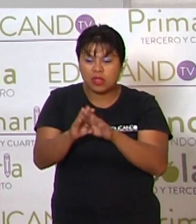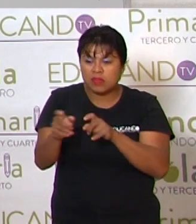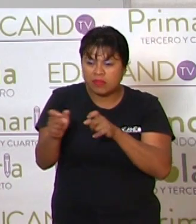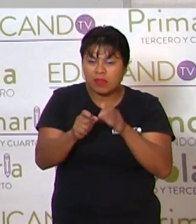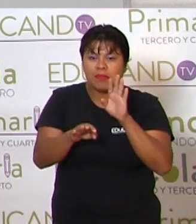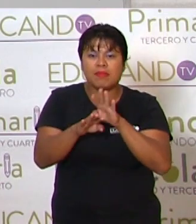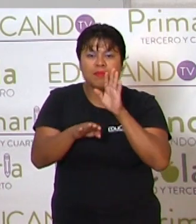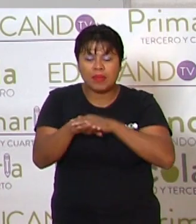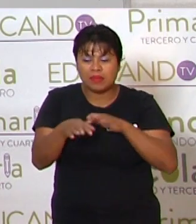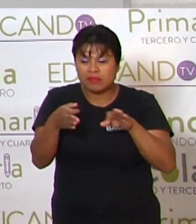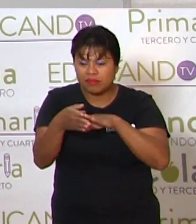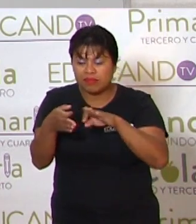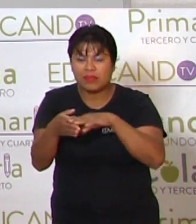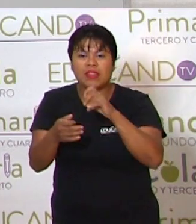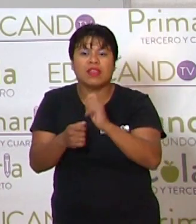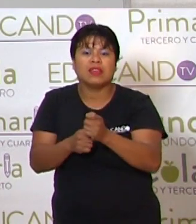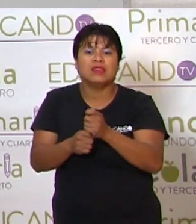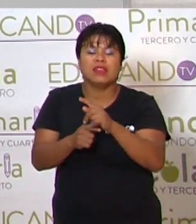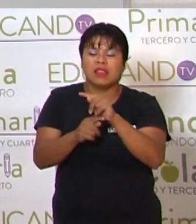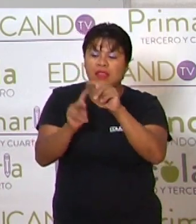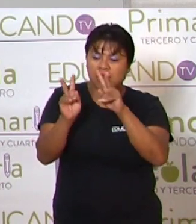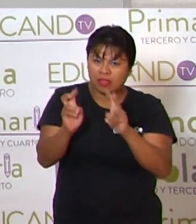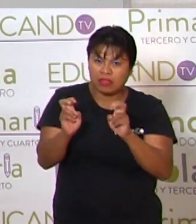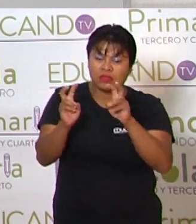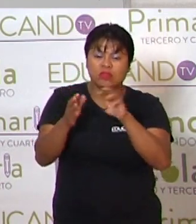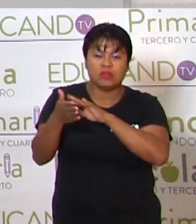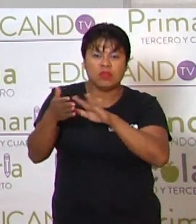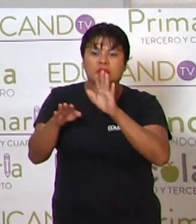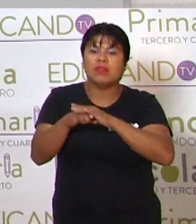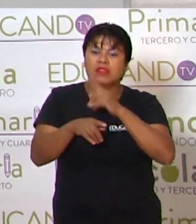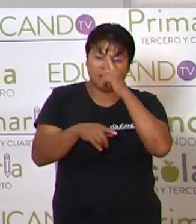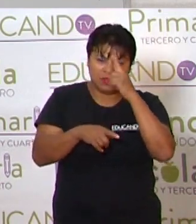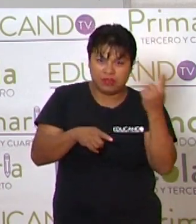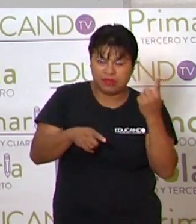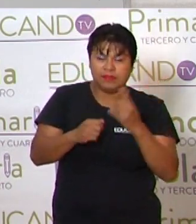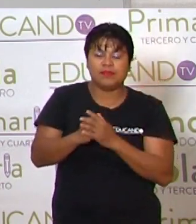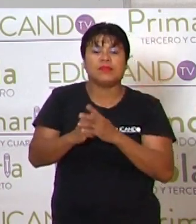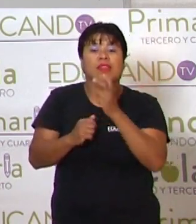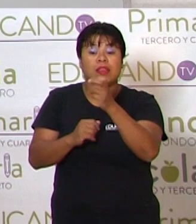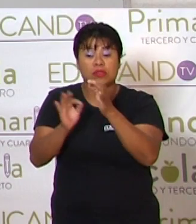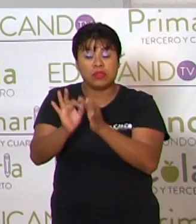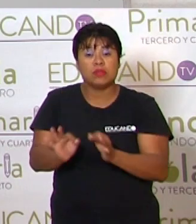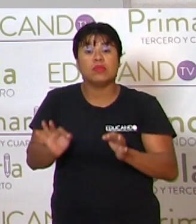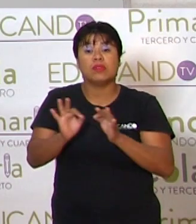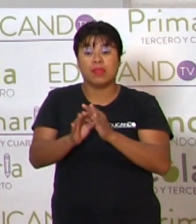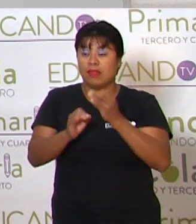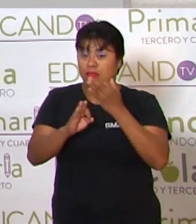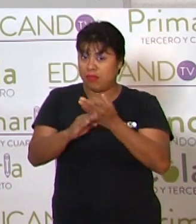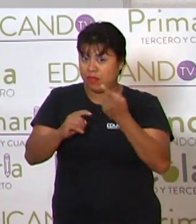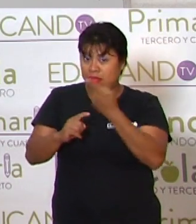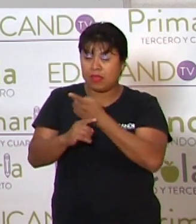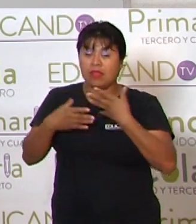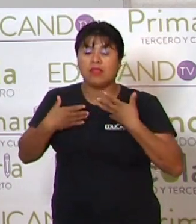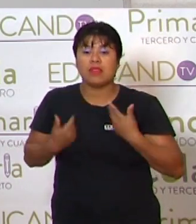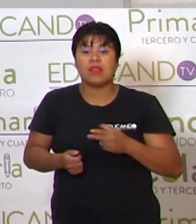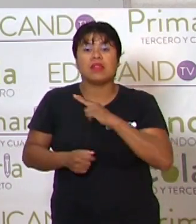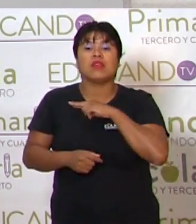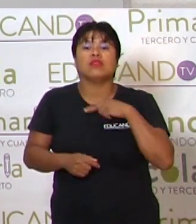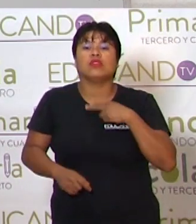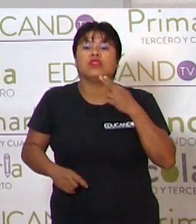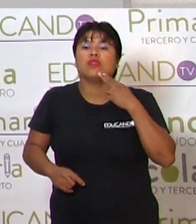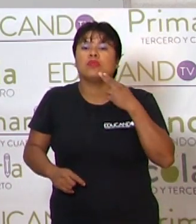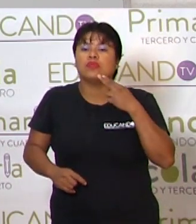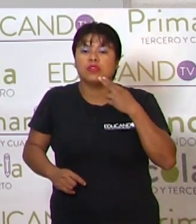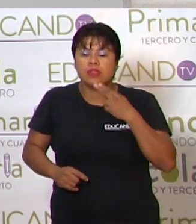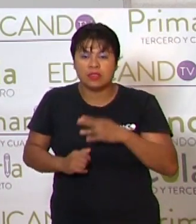más frecuente de lo que son los textos de manera más simple. Bien, es importante aquí entender que lo vamos a